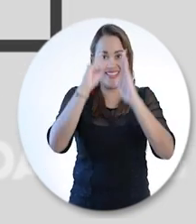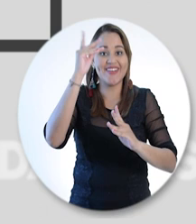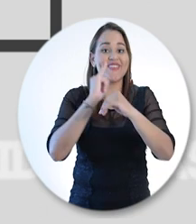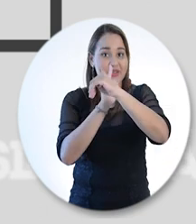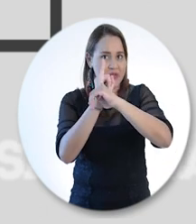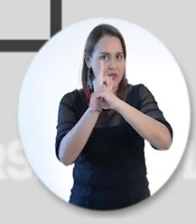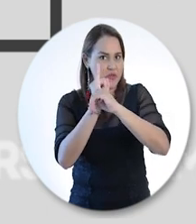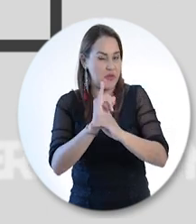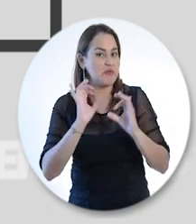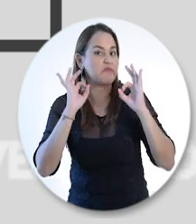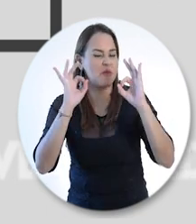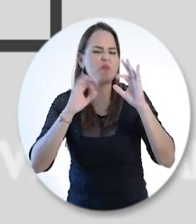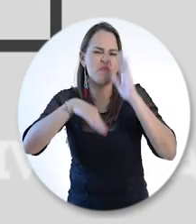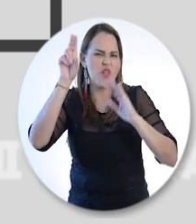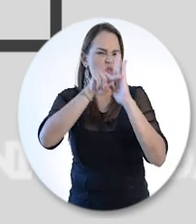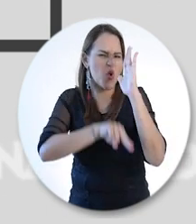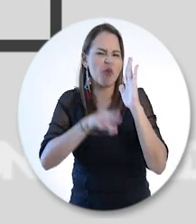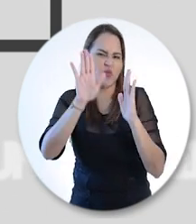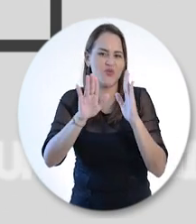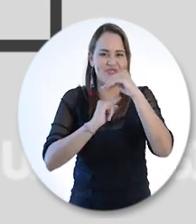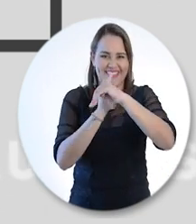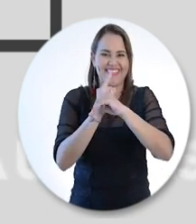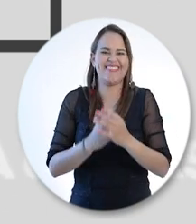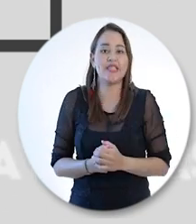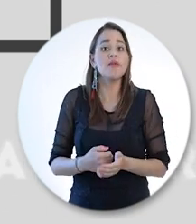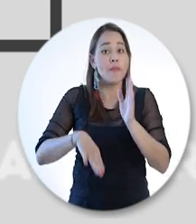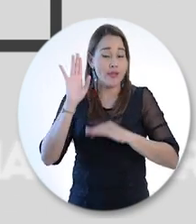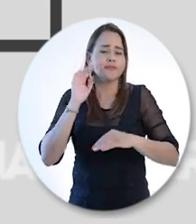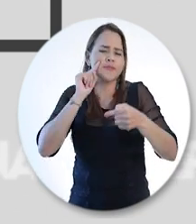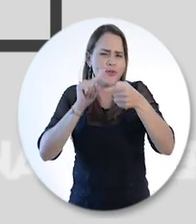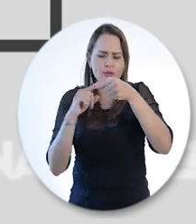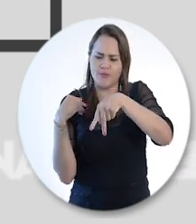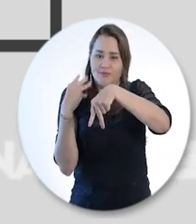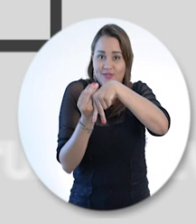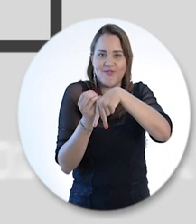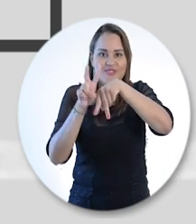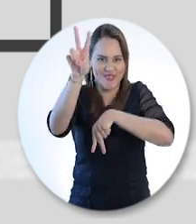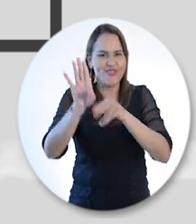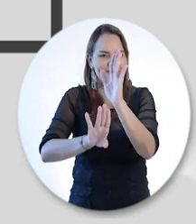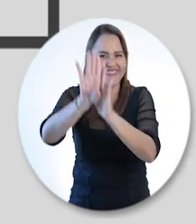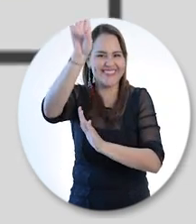con las políticas institucionales, y así avanzar en la misión y visión de UniMagdalena.